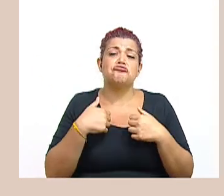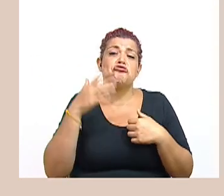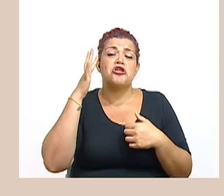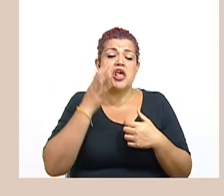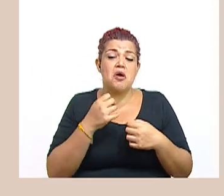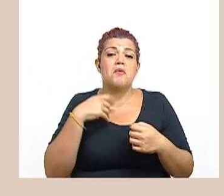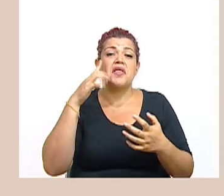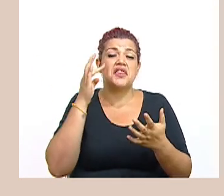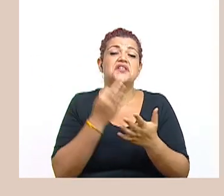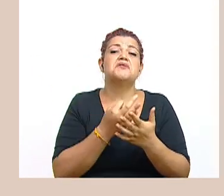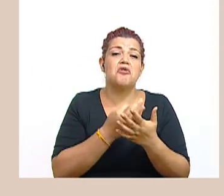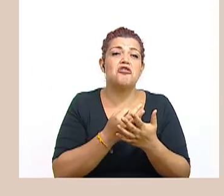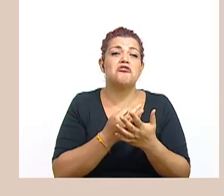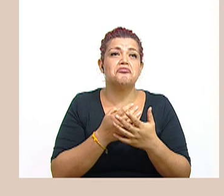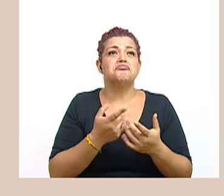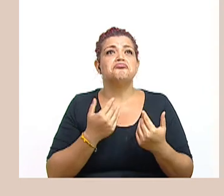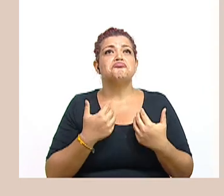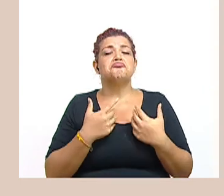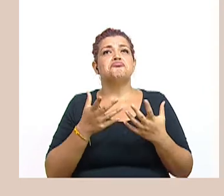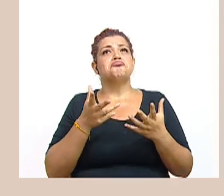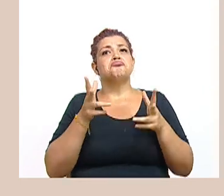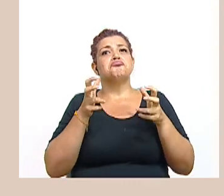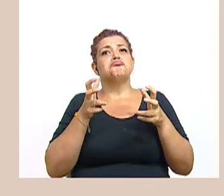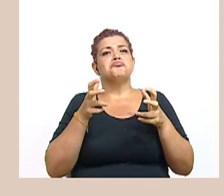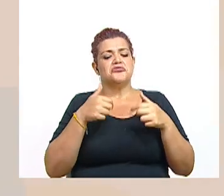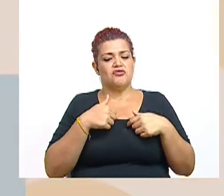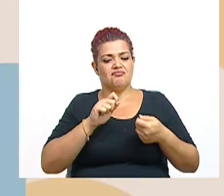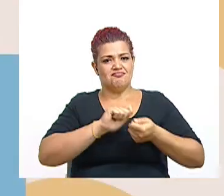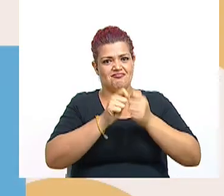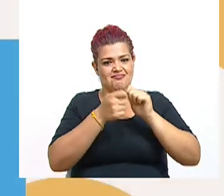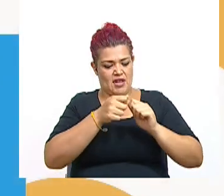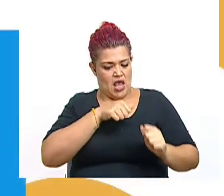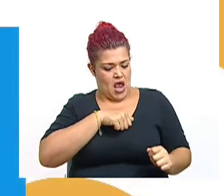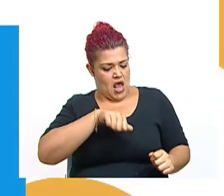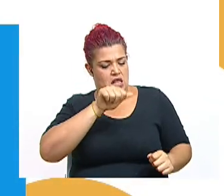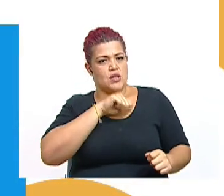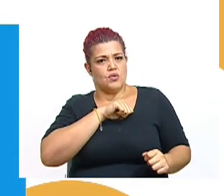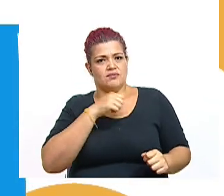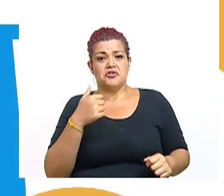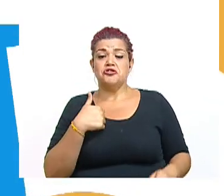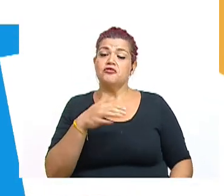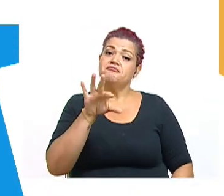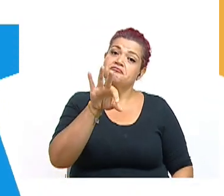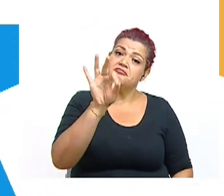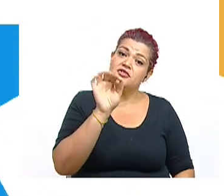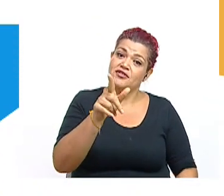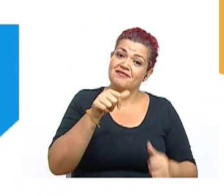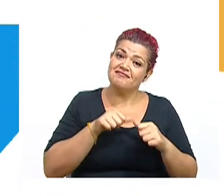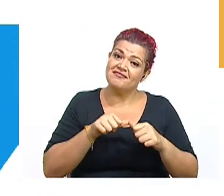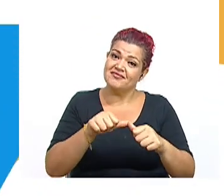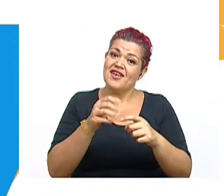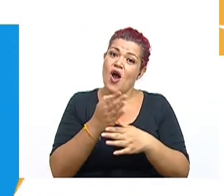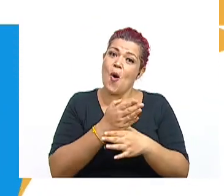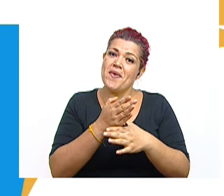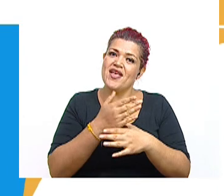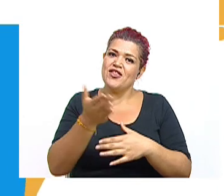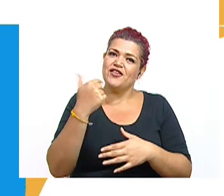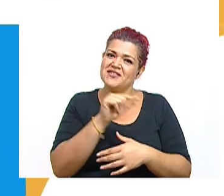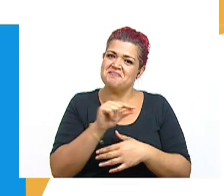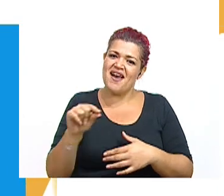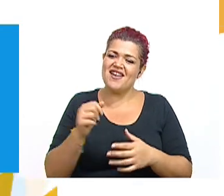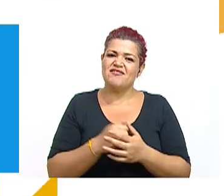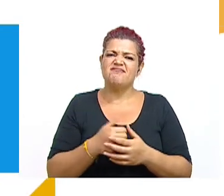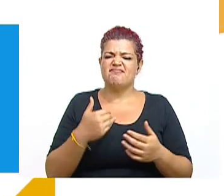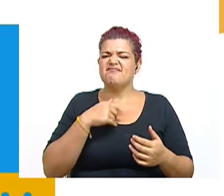realmente tenemos que lograr un cambio de actitud. Yo los invito a que nos sigan acompañando todas las semanas en su programa Aprendo en Casa.